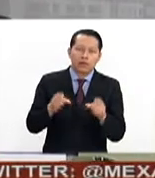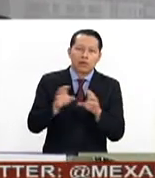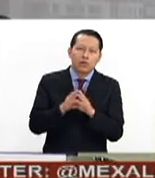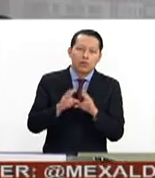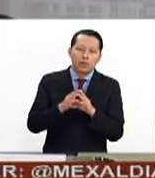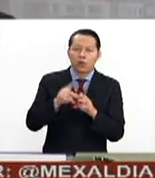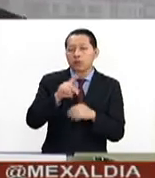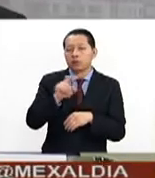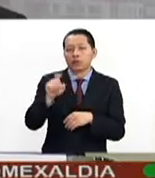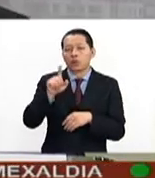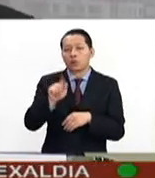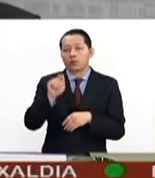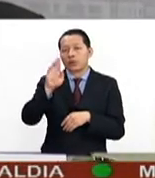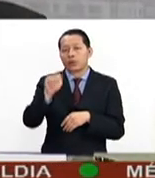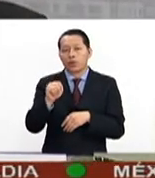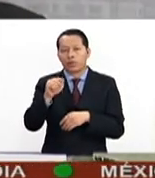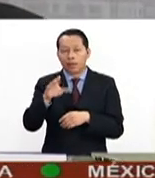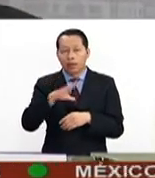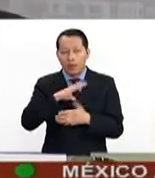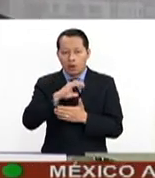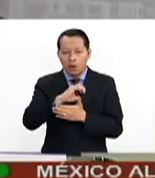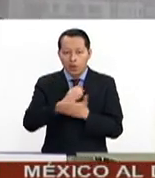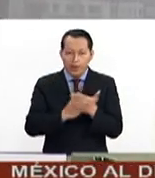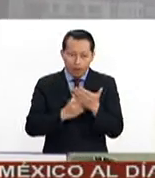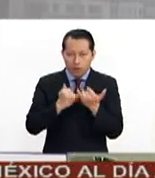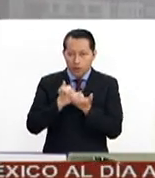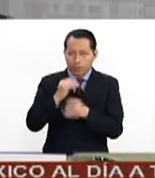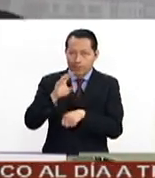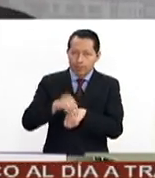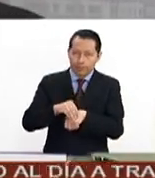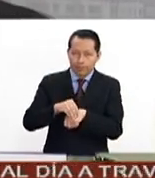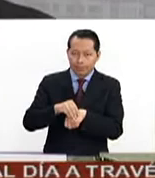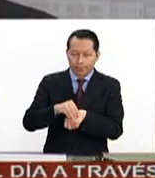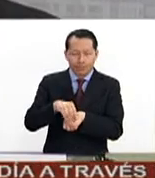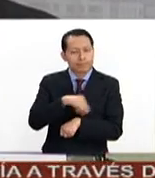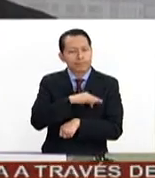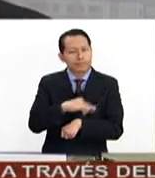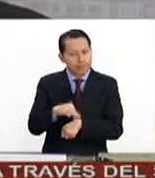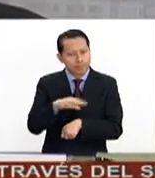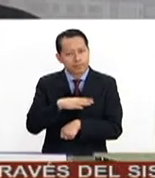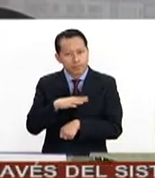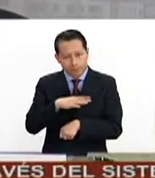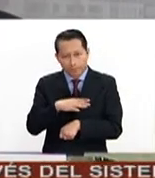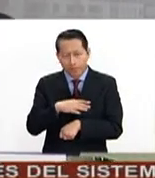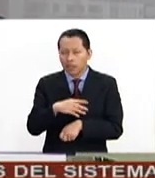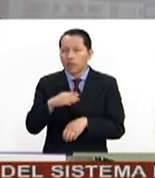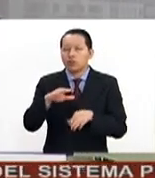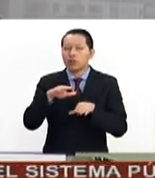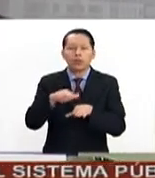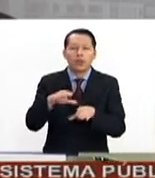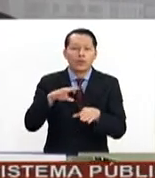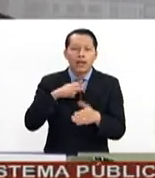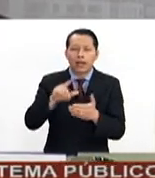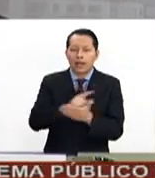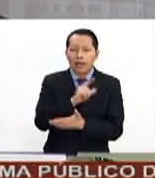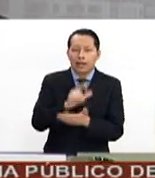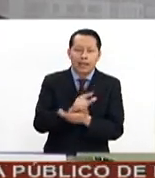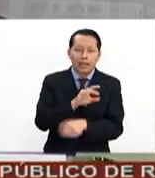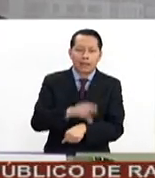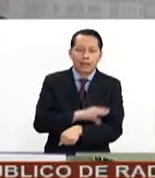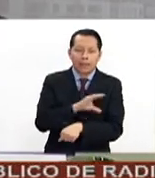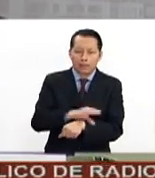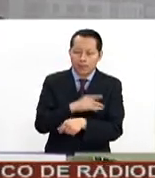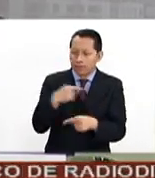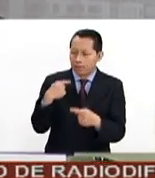los 179 contratos y permisos que hemos adjudicado en el marco de la reforma en los